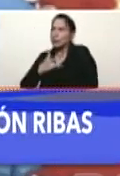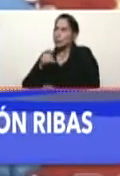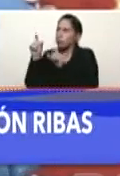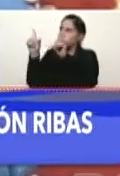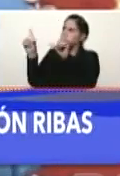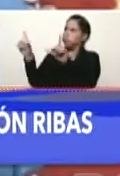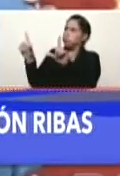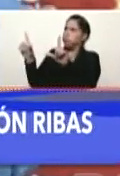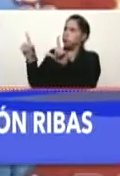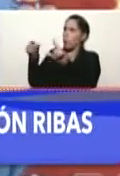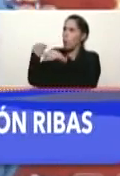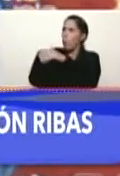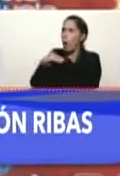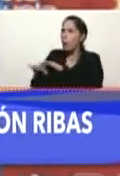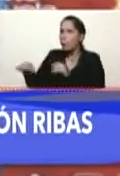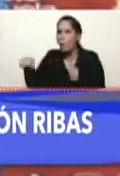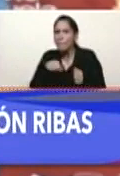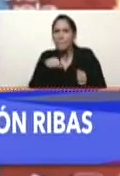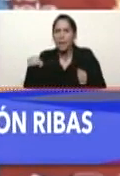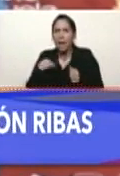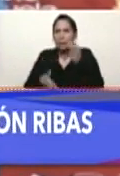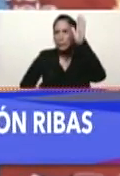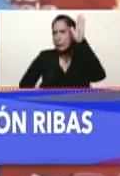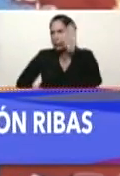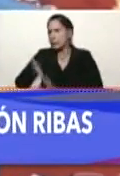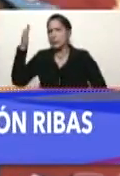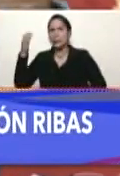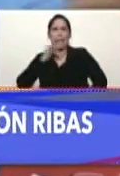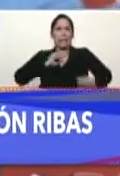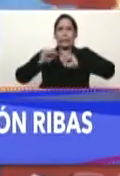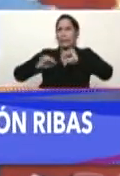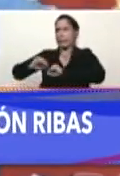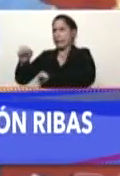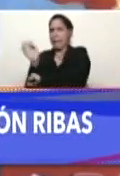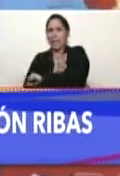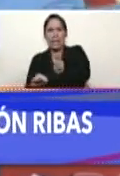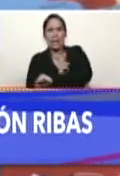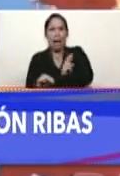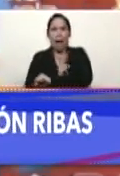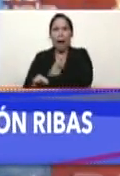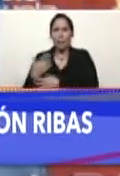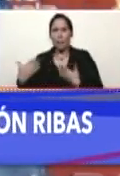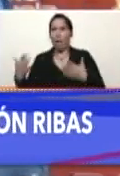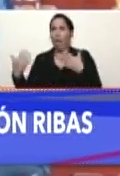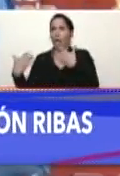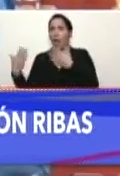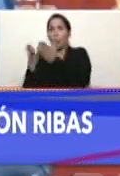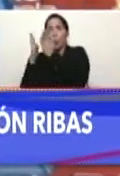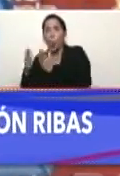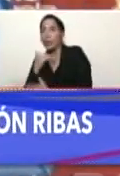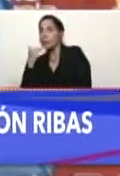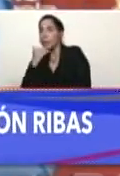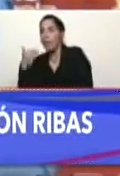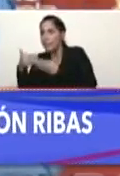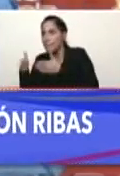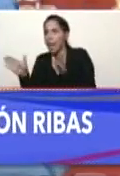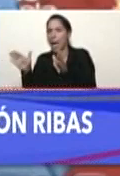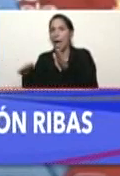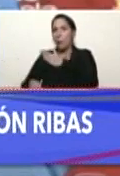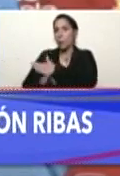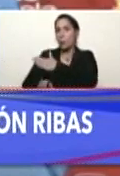guardó la plancha, dejó de planchar, salió disparada de su casa a la escuela más cercana, estaba abierta